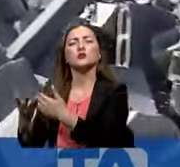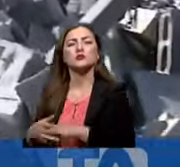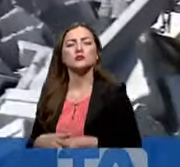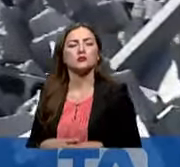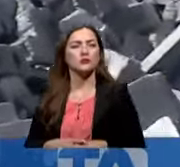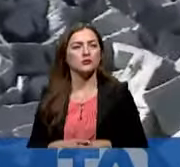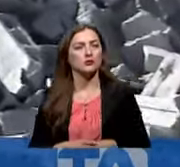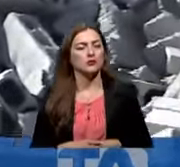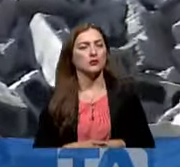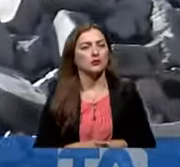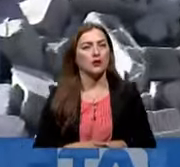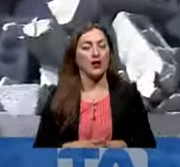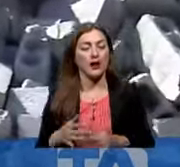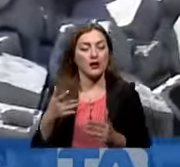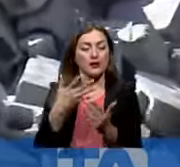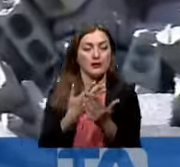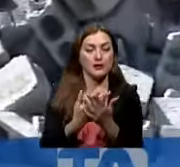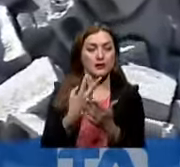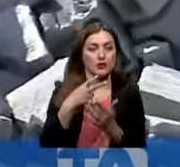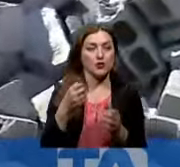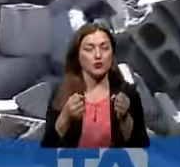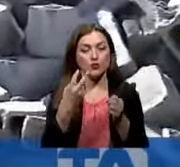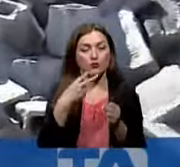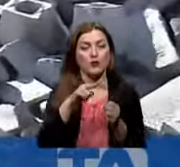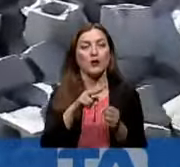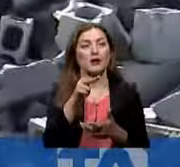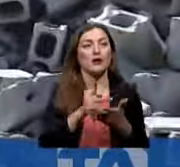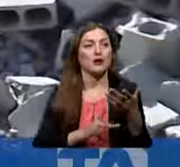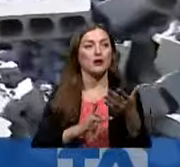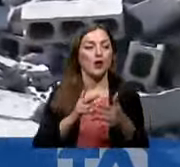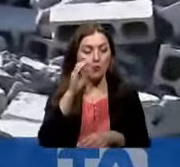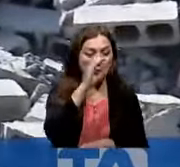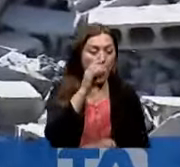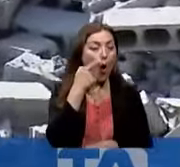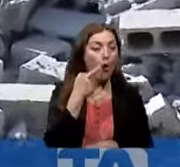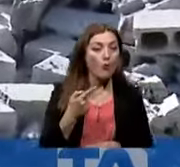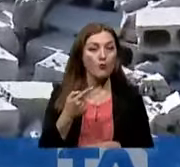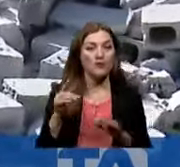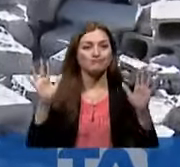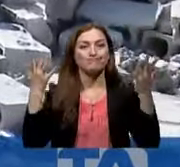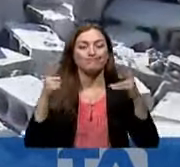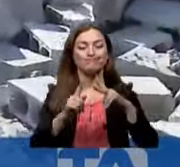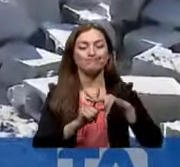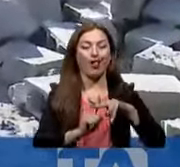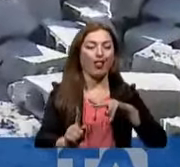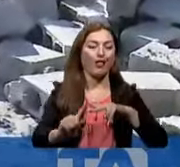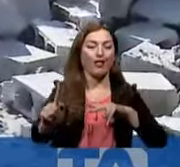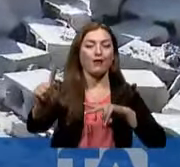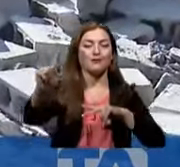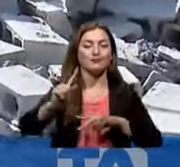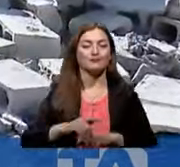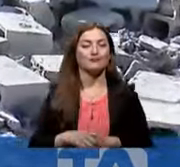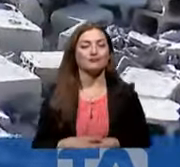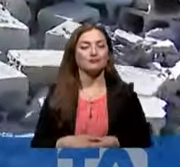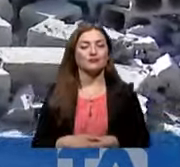pesado? Al momento de nuestro arribo no se encontraba en el lugar el conductor. Así también